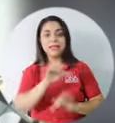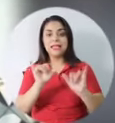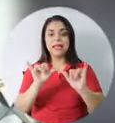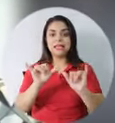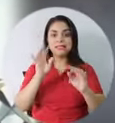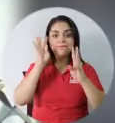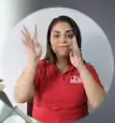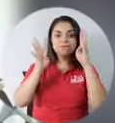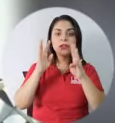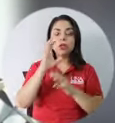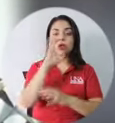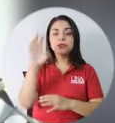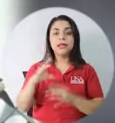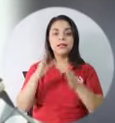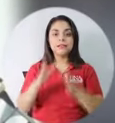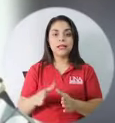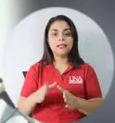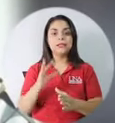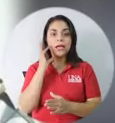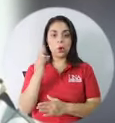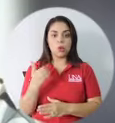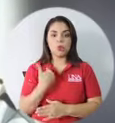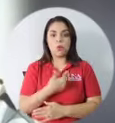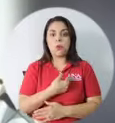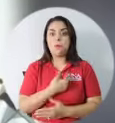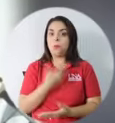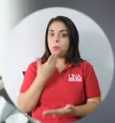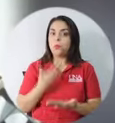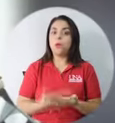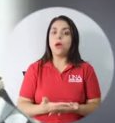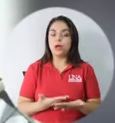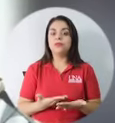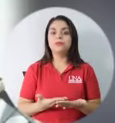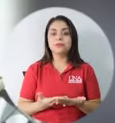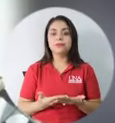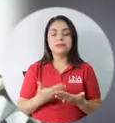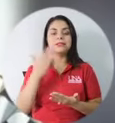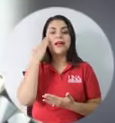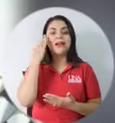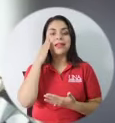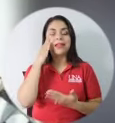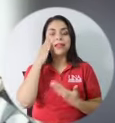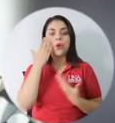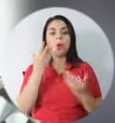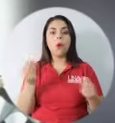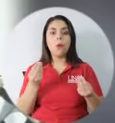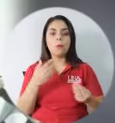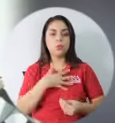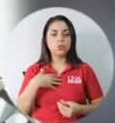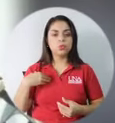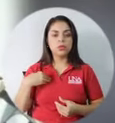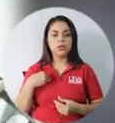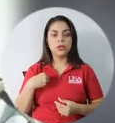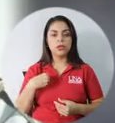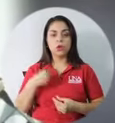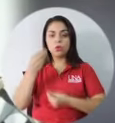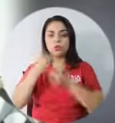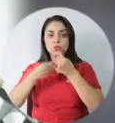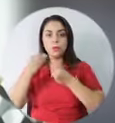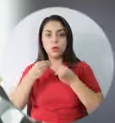este ingenio, por los costarricenses, yo creo que hemos sido muy artistas en poderlo interpretar, acomodarnos al gusto del